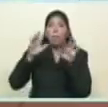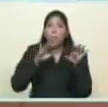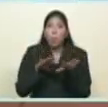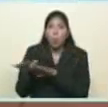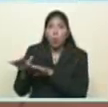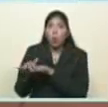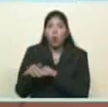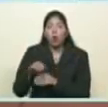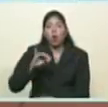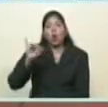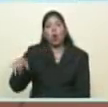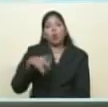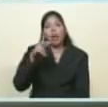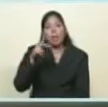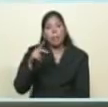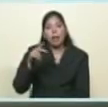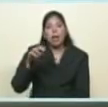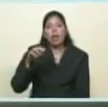del JP Morgan.